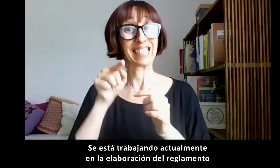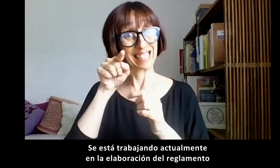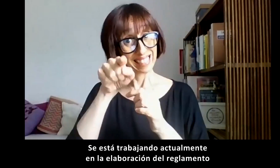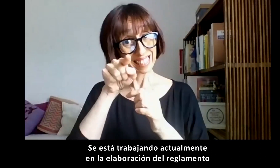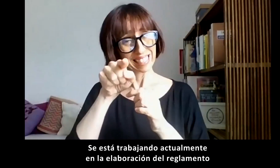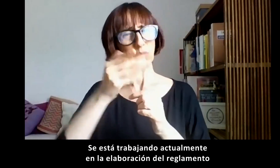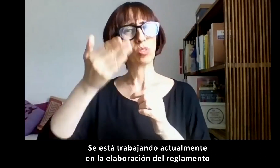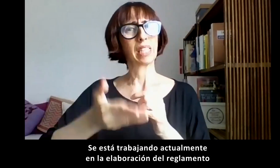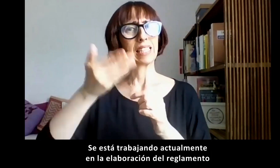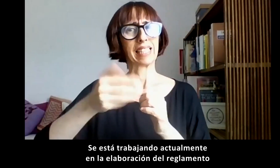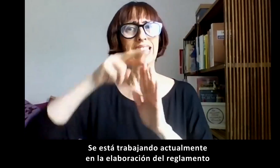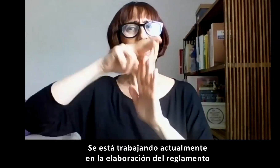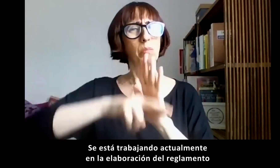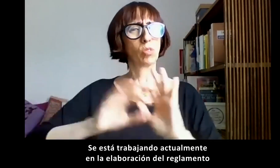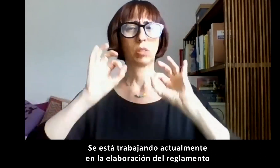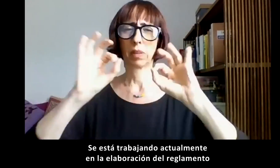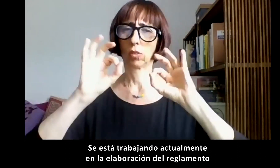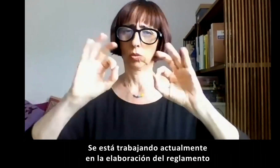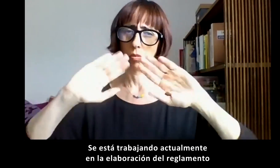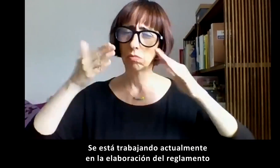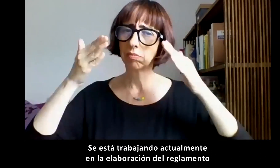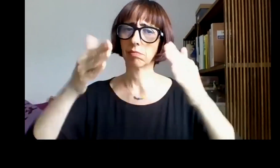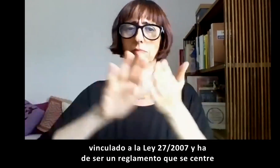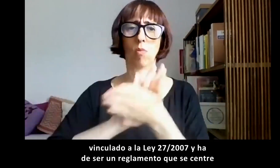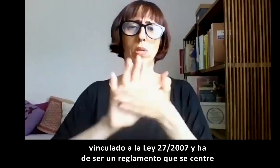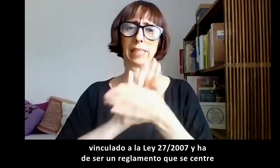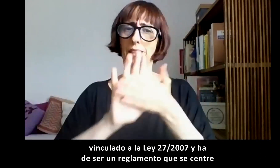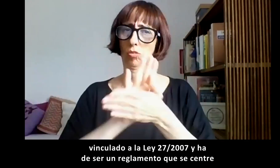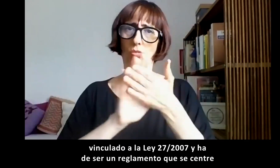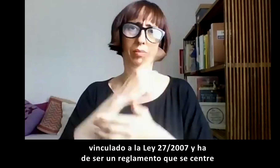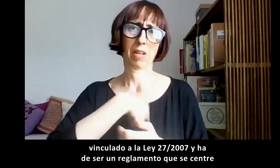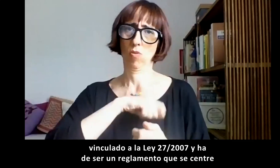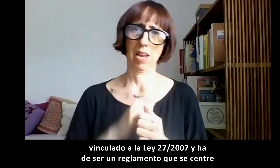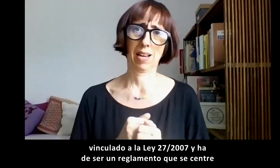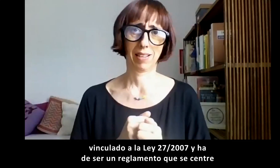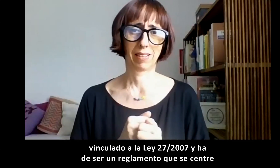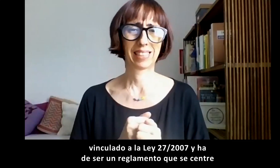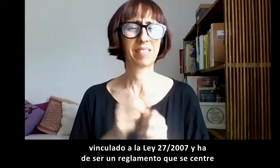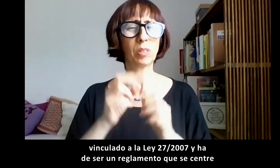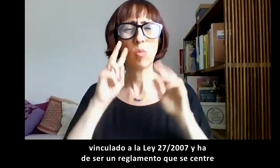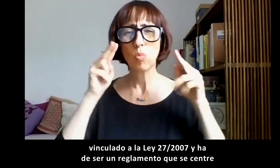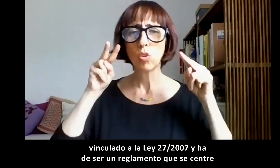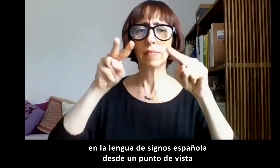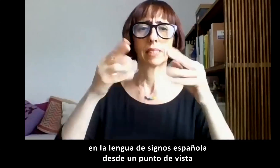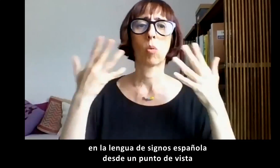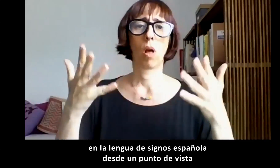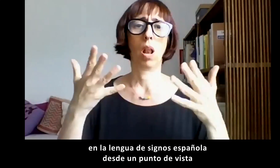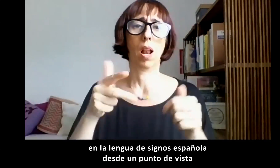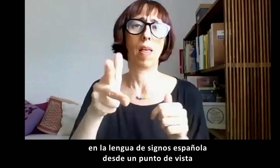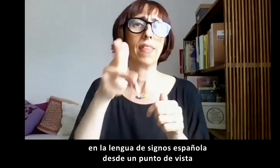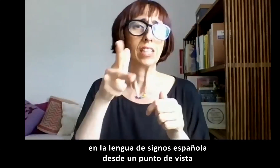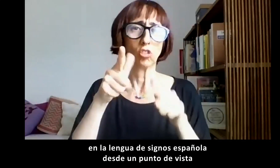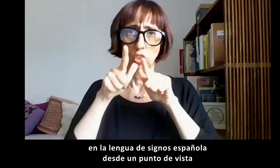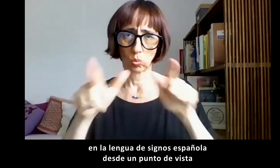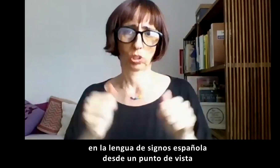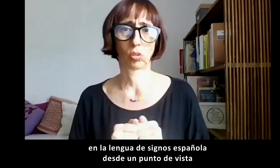trabajando actualmente en la elaboración del reglamento vinculado a la Ley 27/2007 y ha de ser un reglamento que se centre en la lengua de